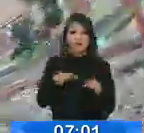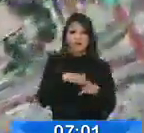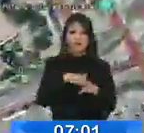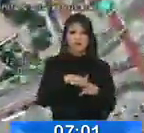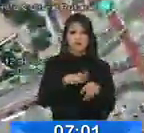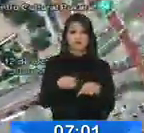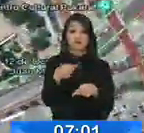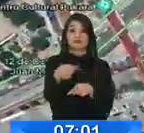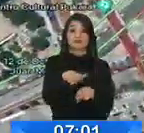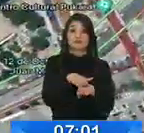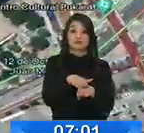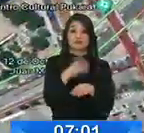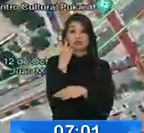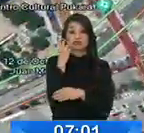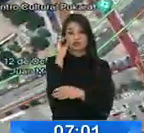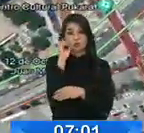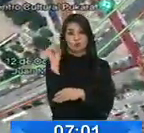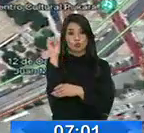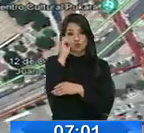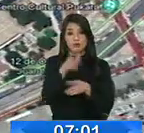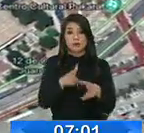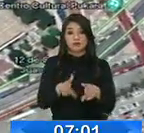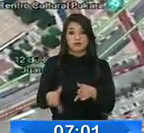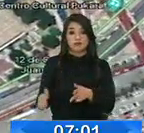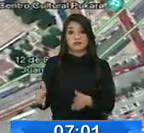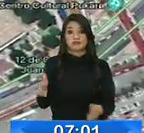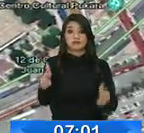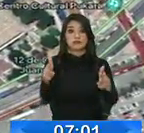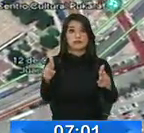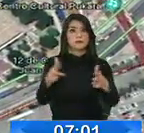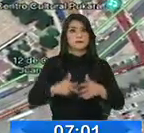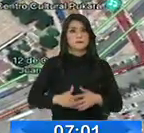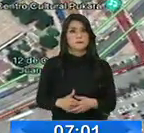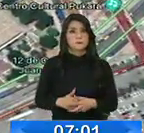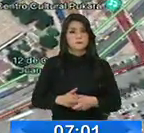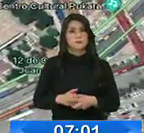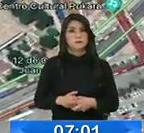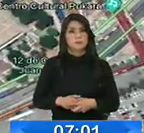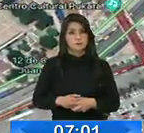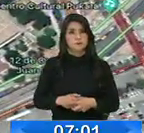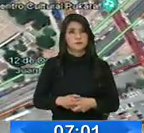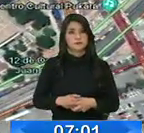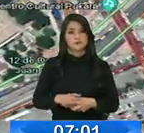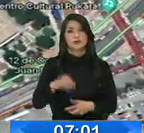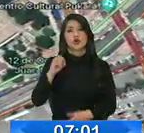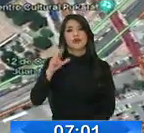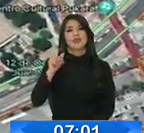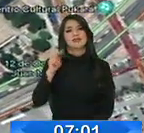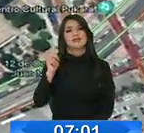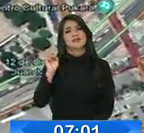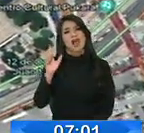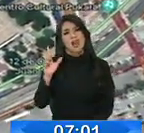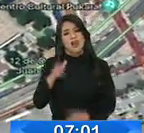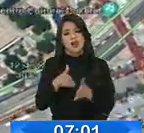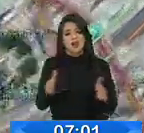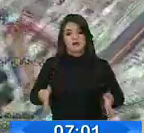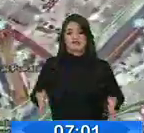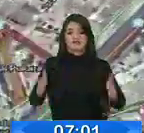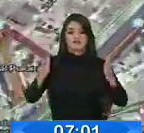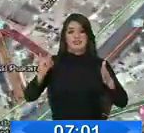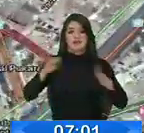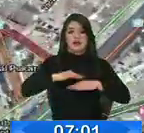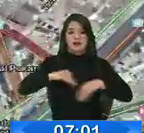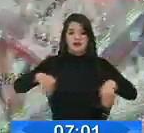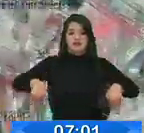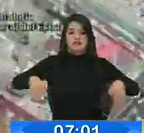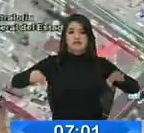cruza a ser 12 de octubre, también va hacia, en este caso, lo que sería la Oriental o la José María Velasco Ibarra, por la altura de